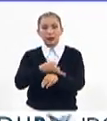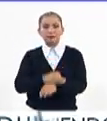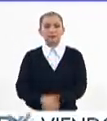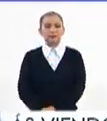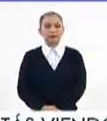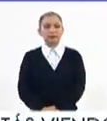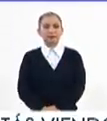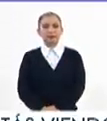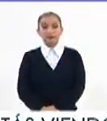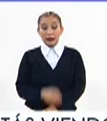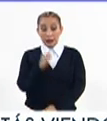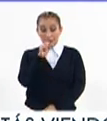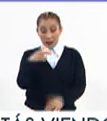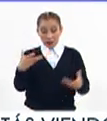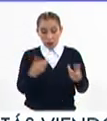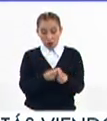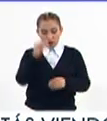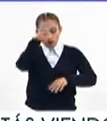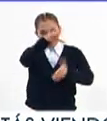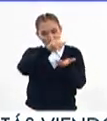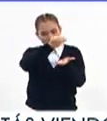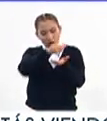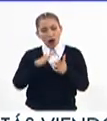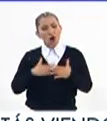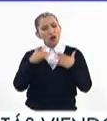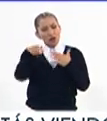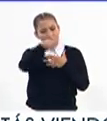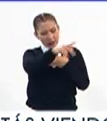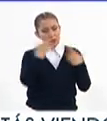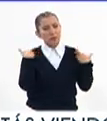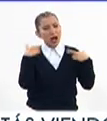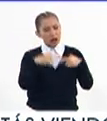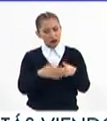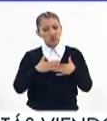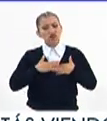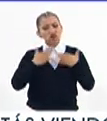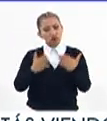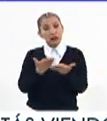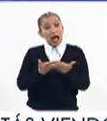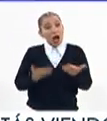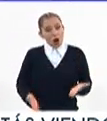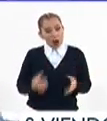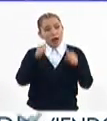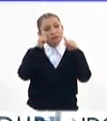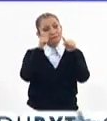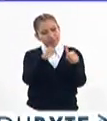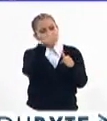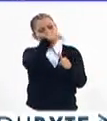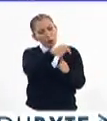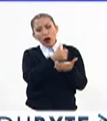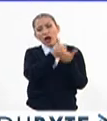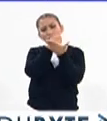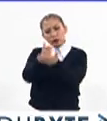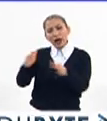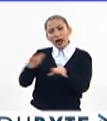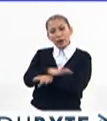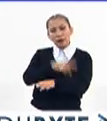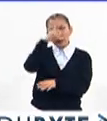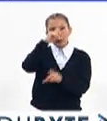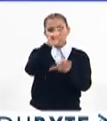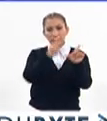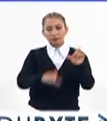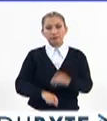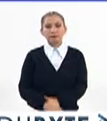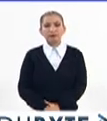familia. Con ella, se logró recuperar la confianza de los profesores porque ahora se les considera como agentes de cambio en el